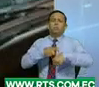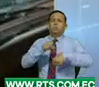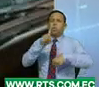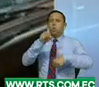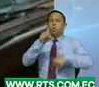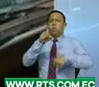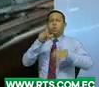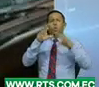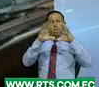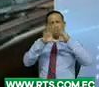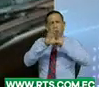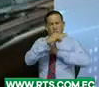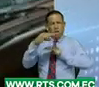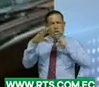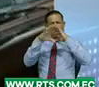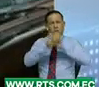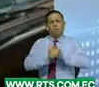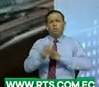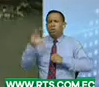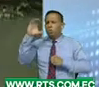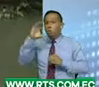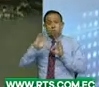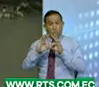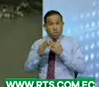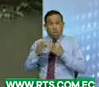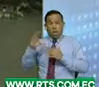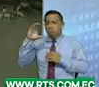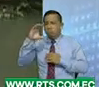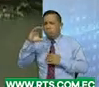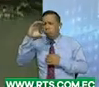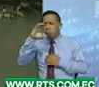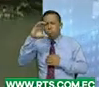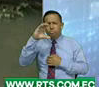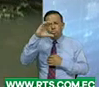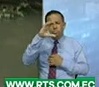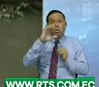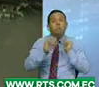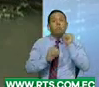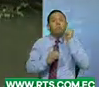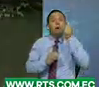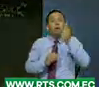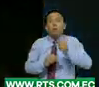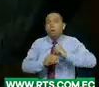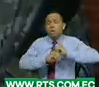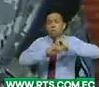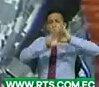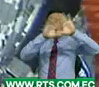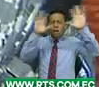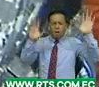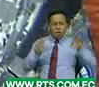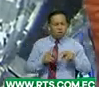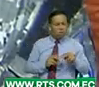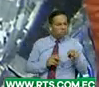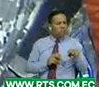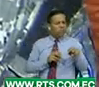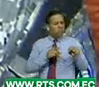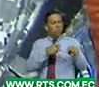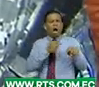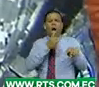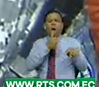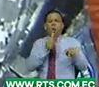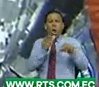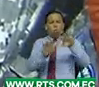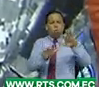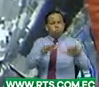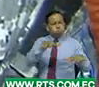buscando pero no no la pudieron localizar y al día siguiente se encontraron allá al otro lado al frente logrando aproximadamente a las dos horas